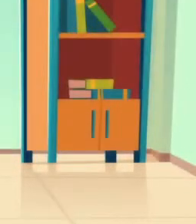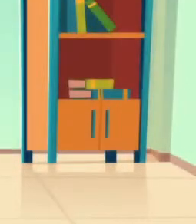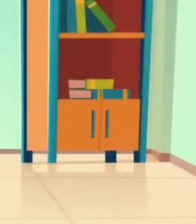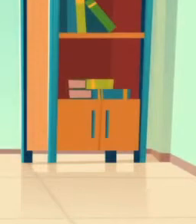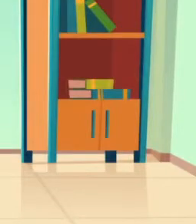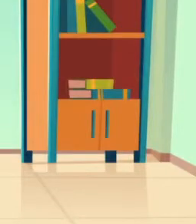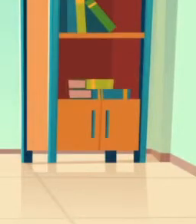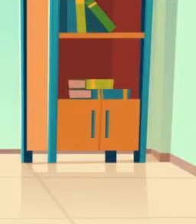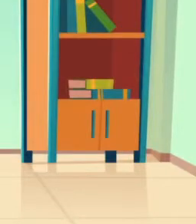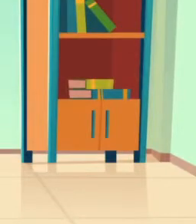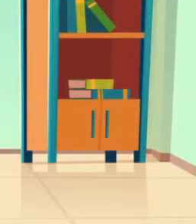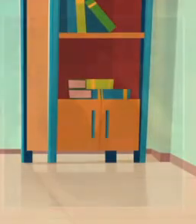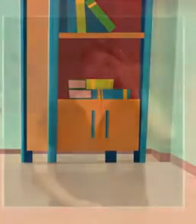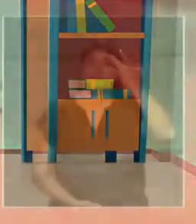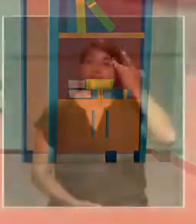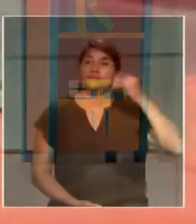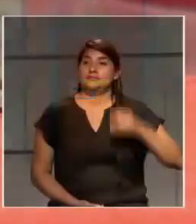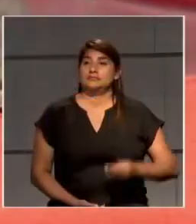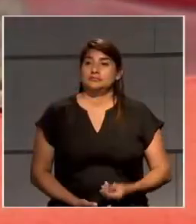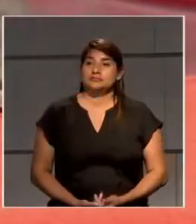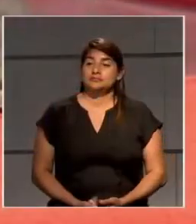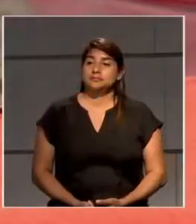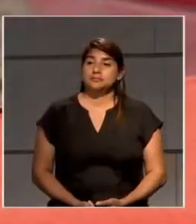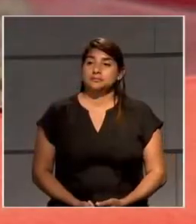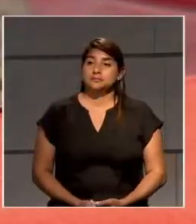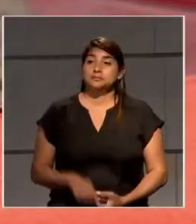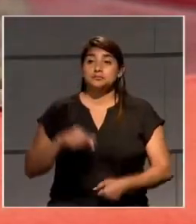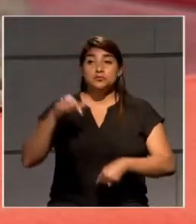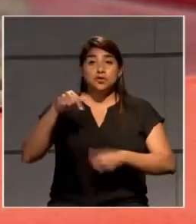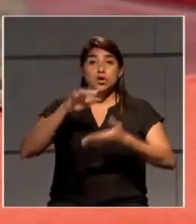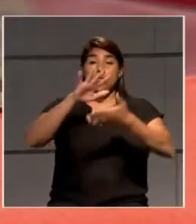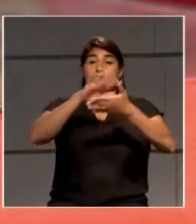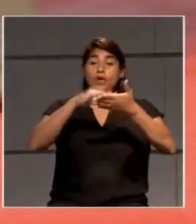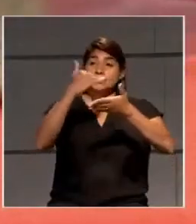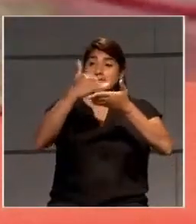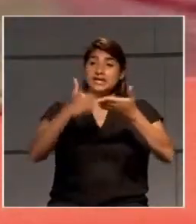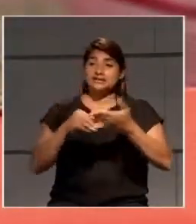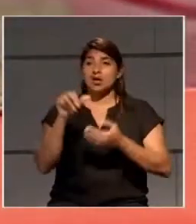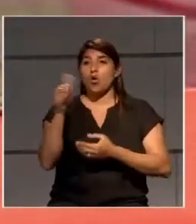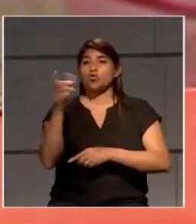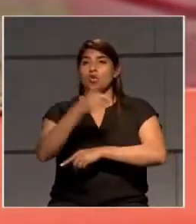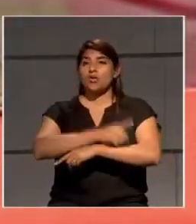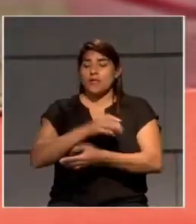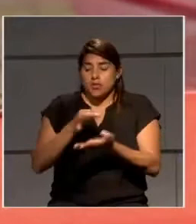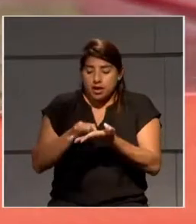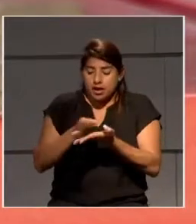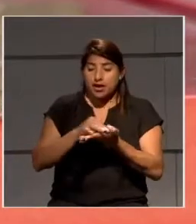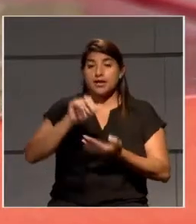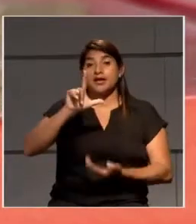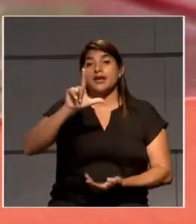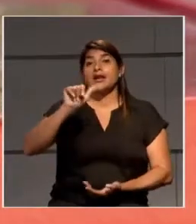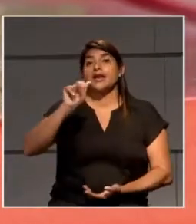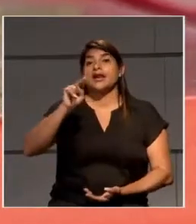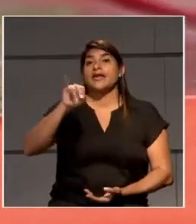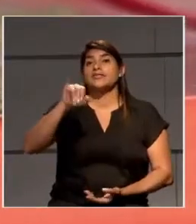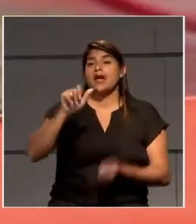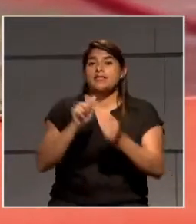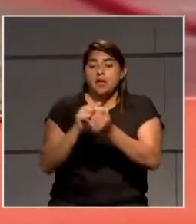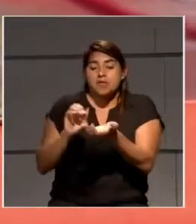ver si ya la tenemos bien. Yo creo que esa fue de una clase que hace unos días hicimos. Vean, yo tengo aquí ya las lentejas listas,